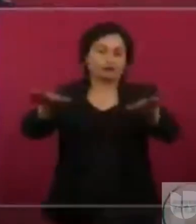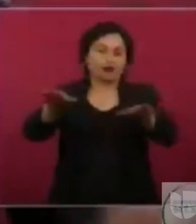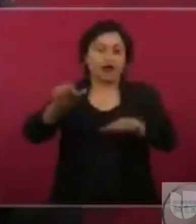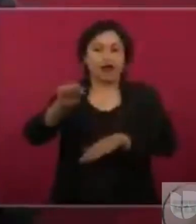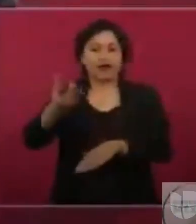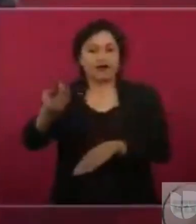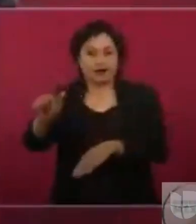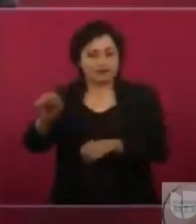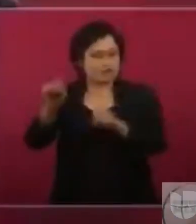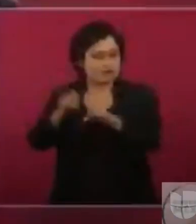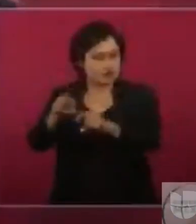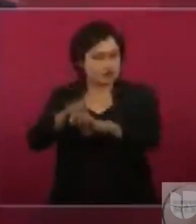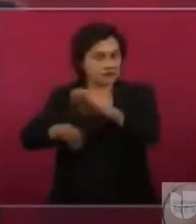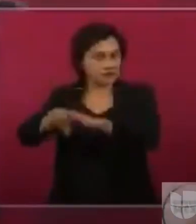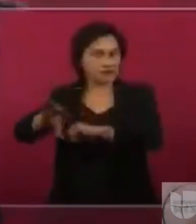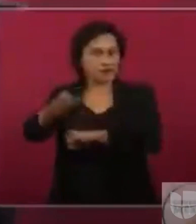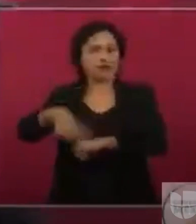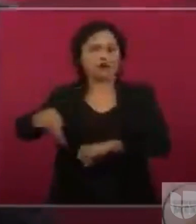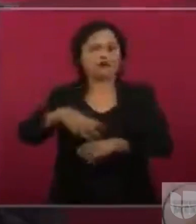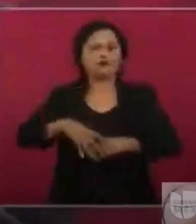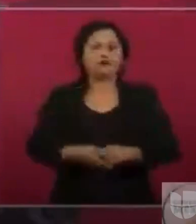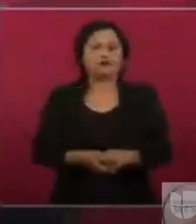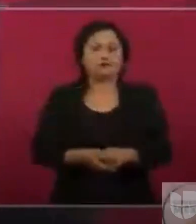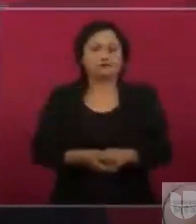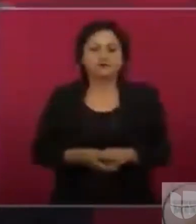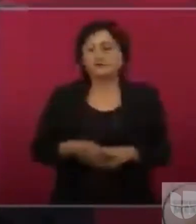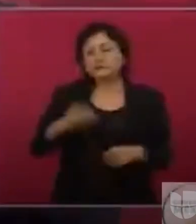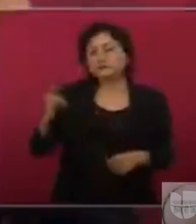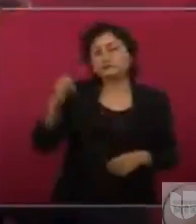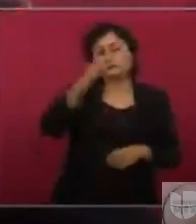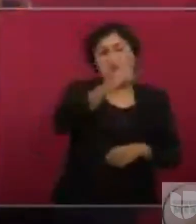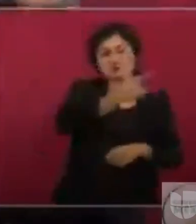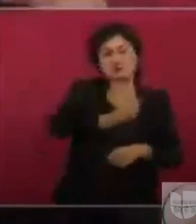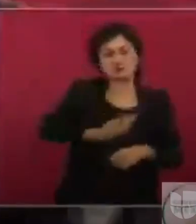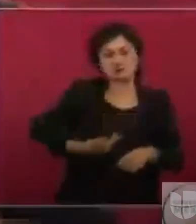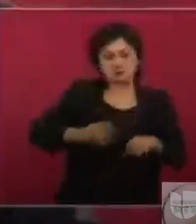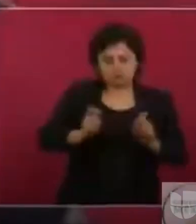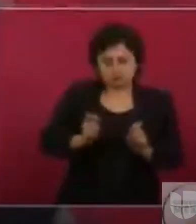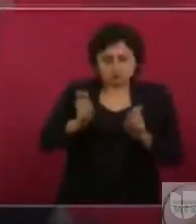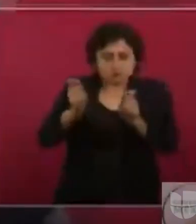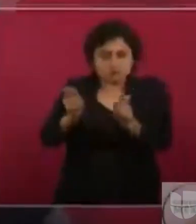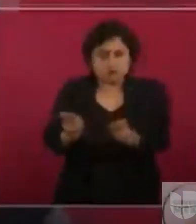Se va a entregar el avión para que puedan